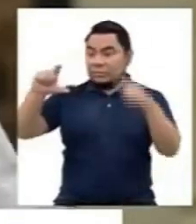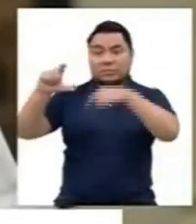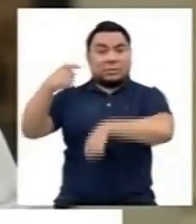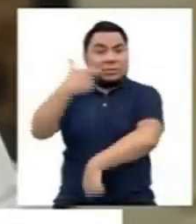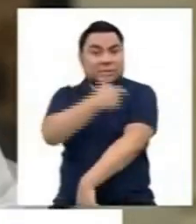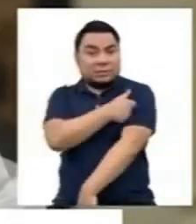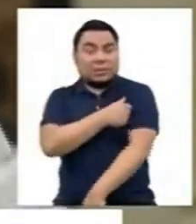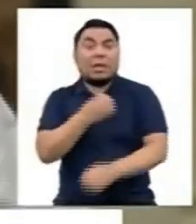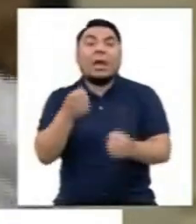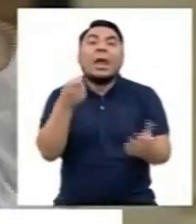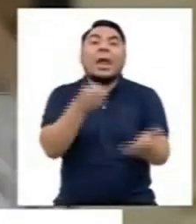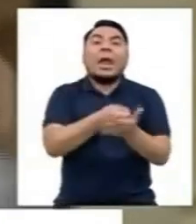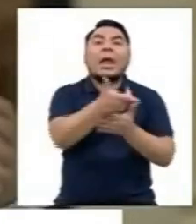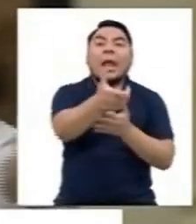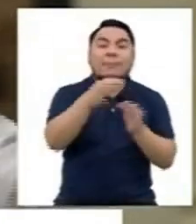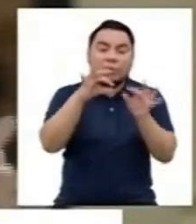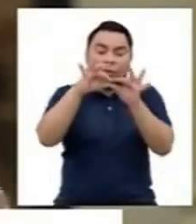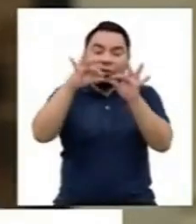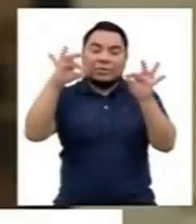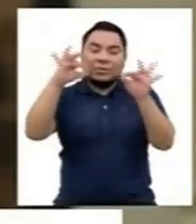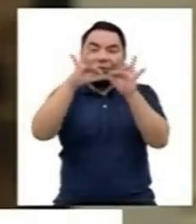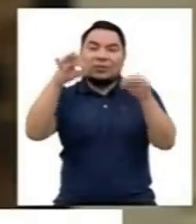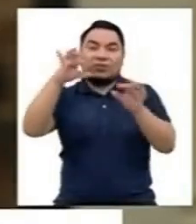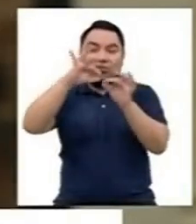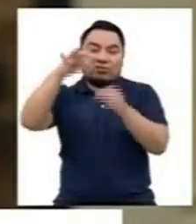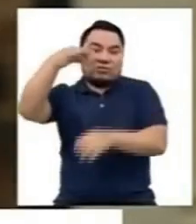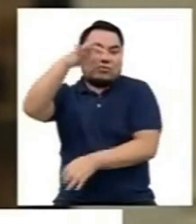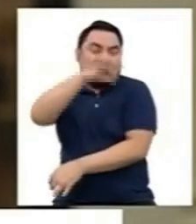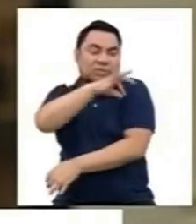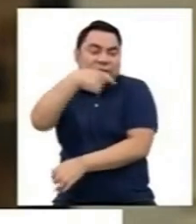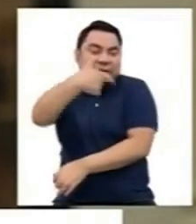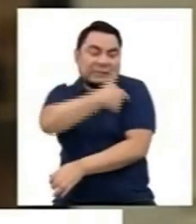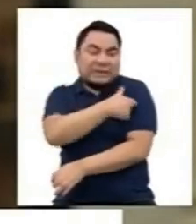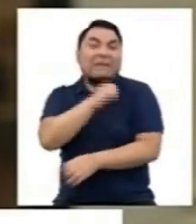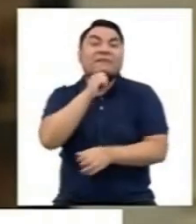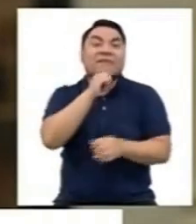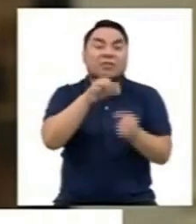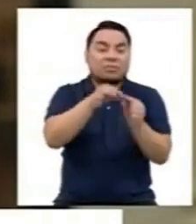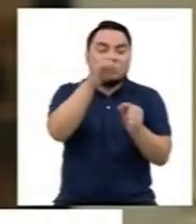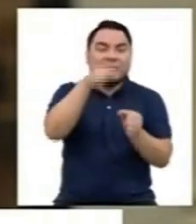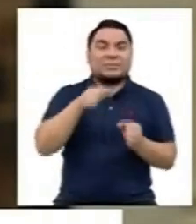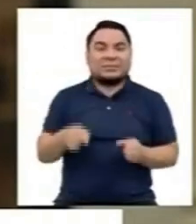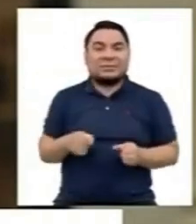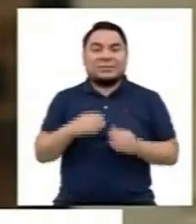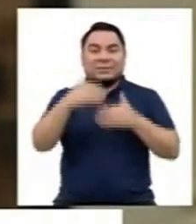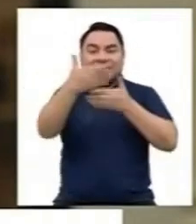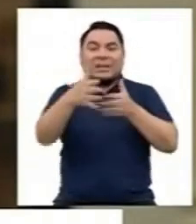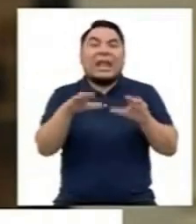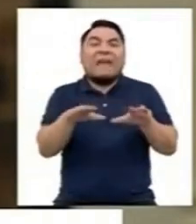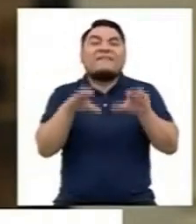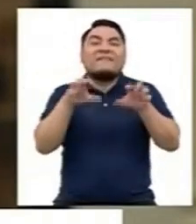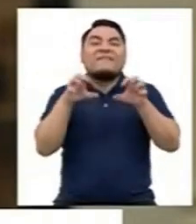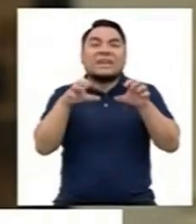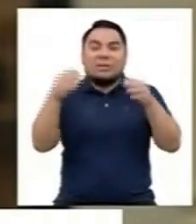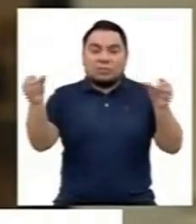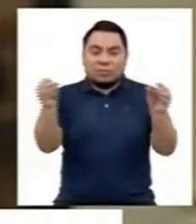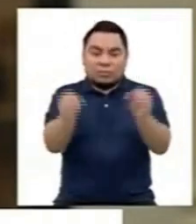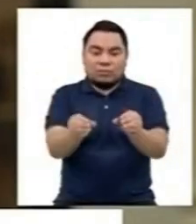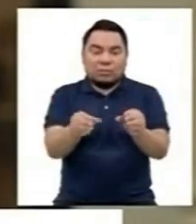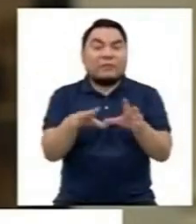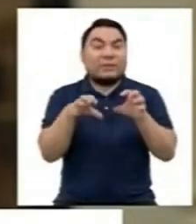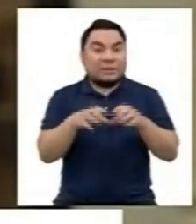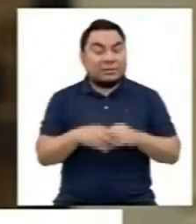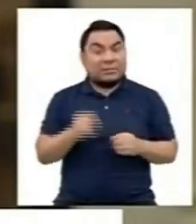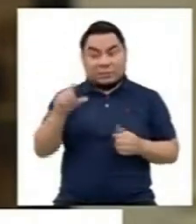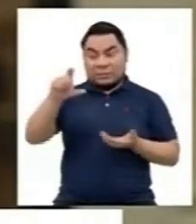jerarquía y tiene, digamos, un cronograma muy, muy especializado. Y también está orientado a la cero corrupción. No soy